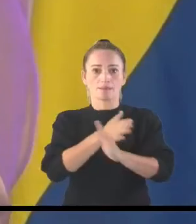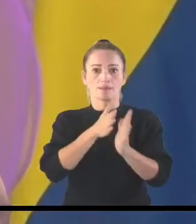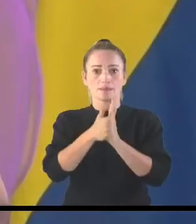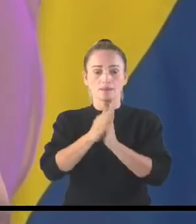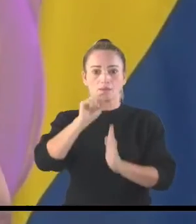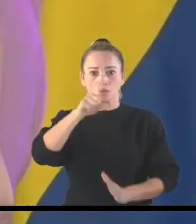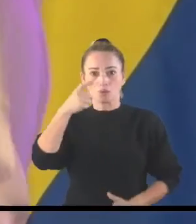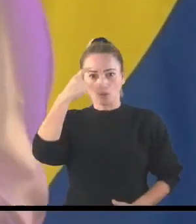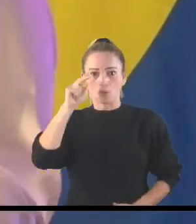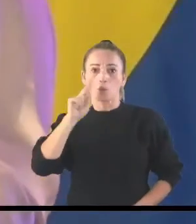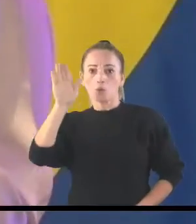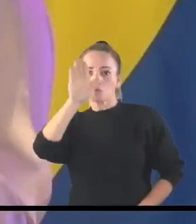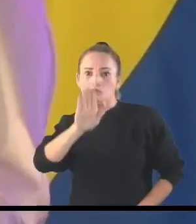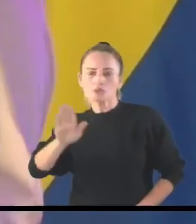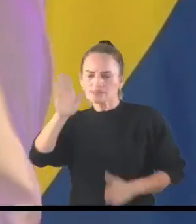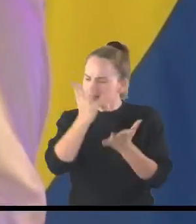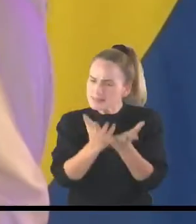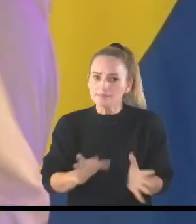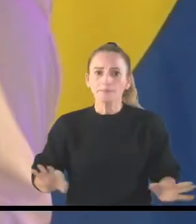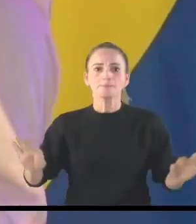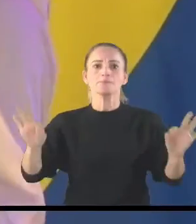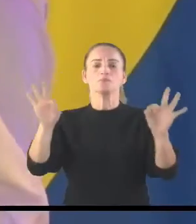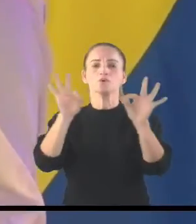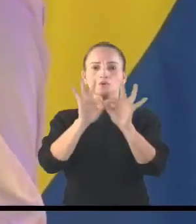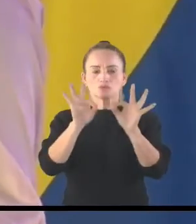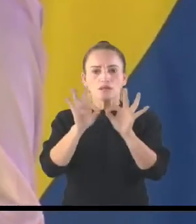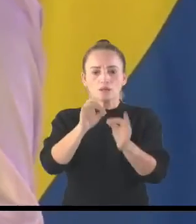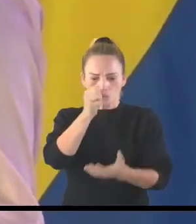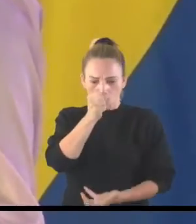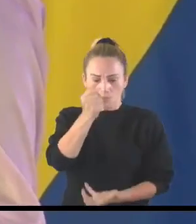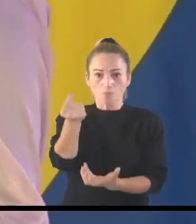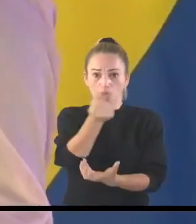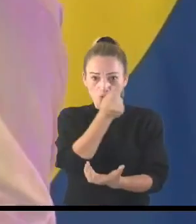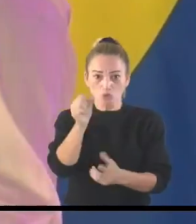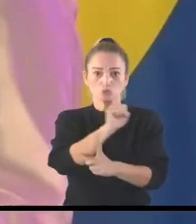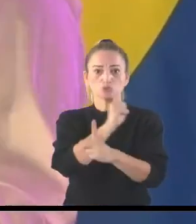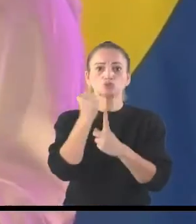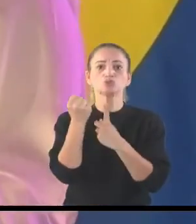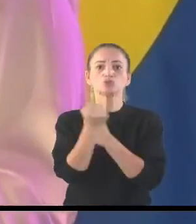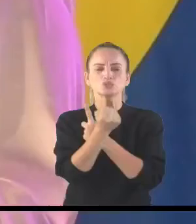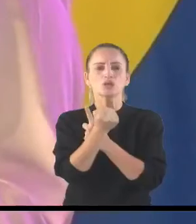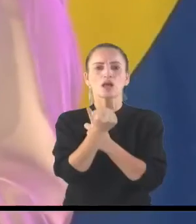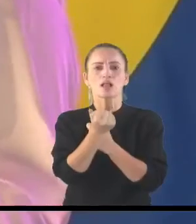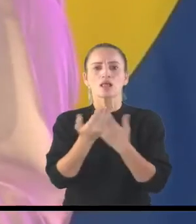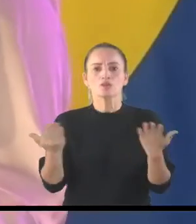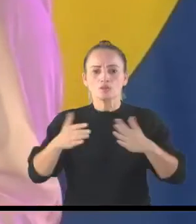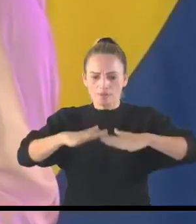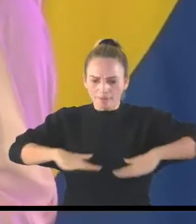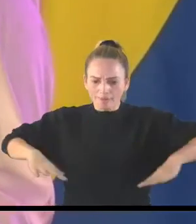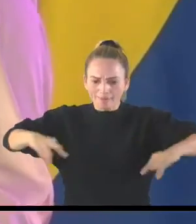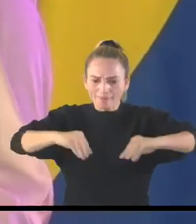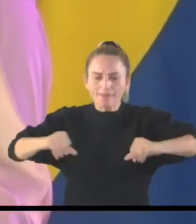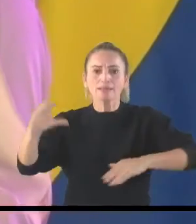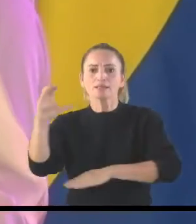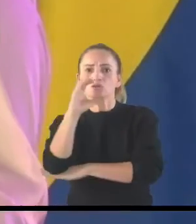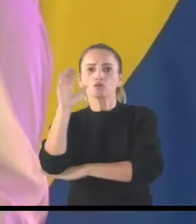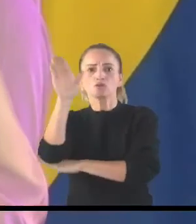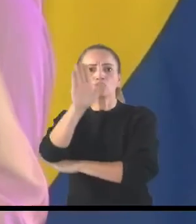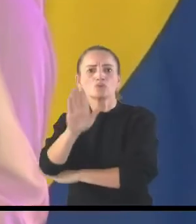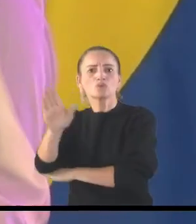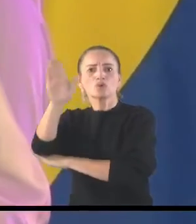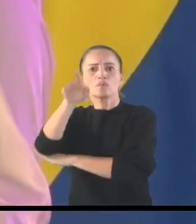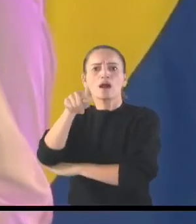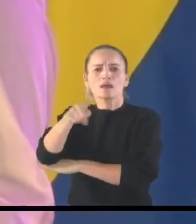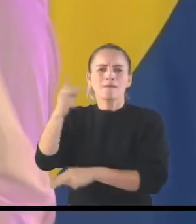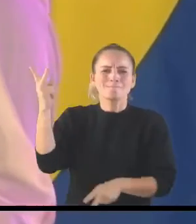este gobierno ha priorizado la inversión social en esos territorios donde